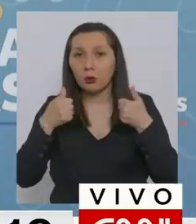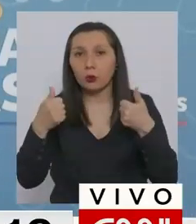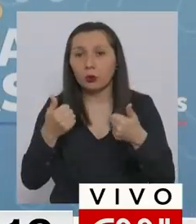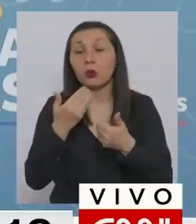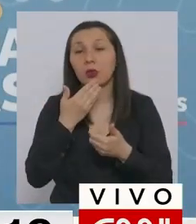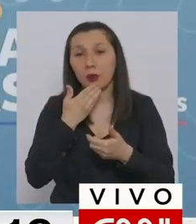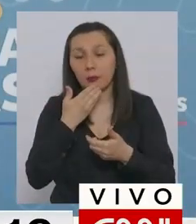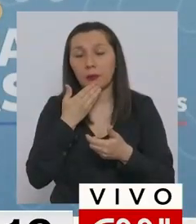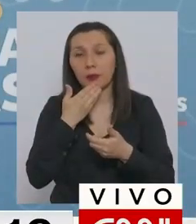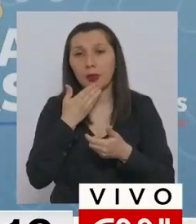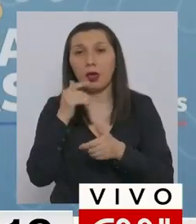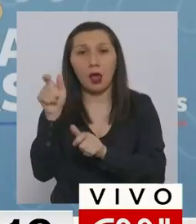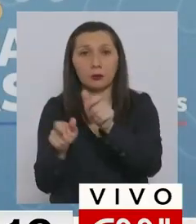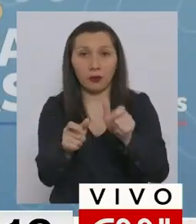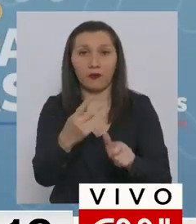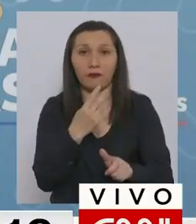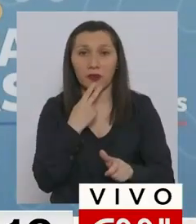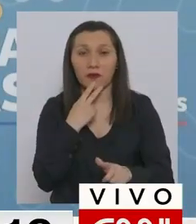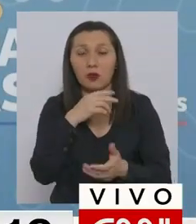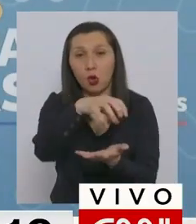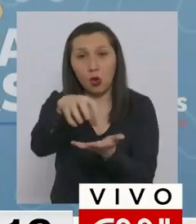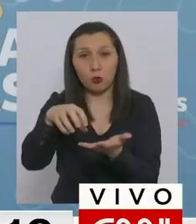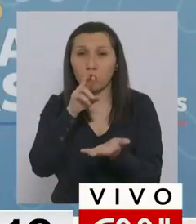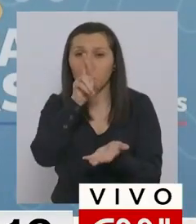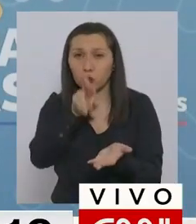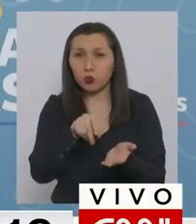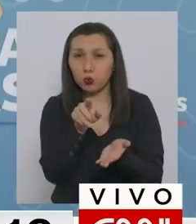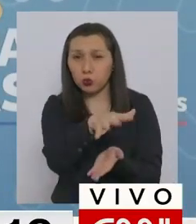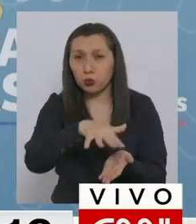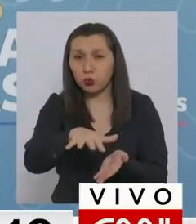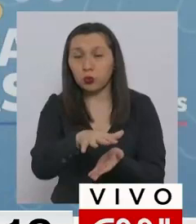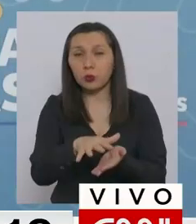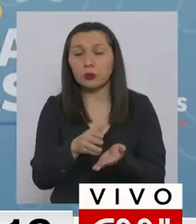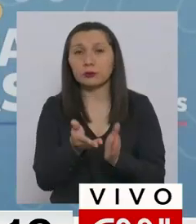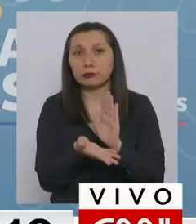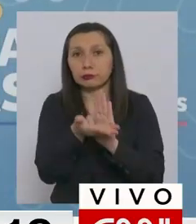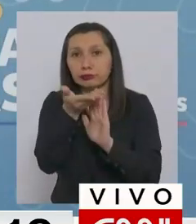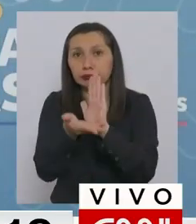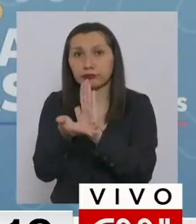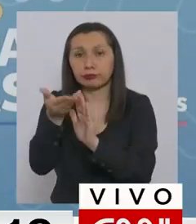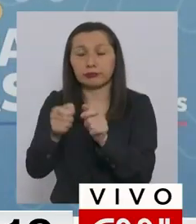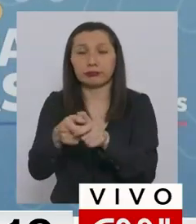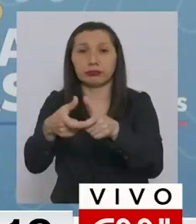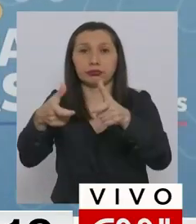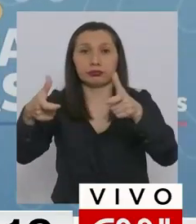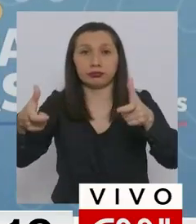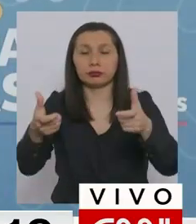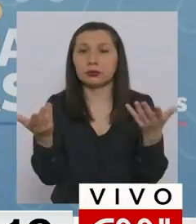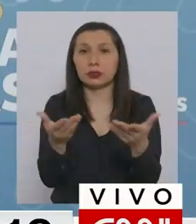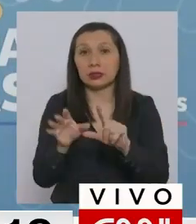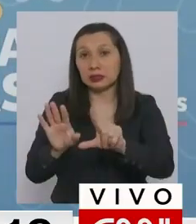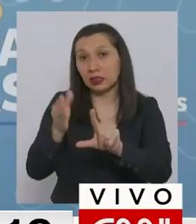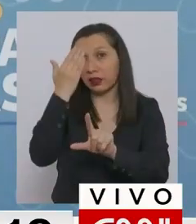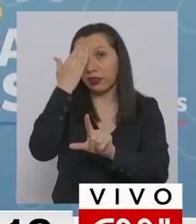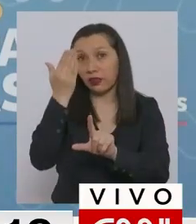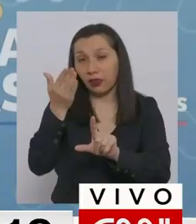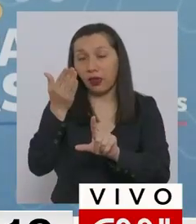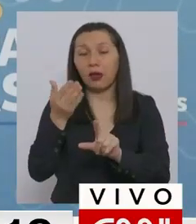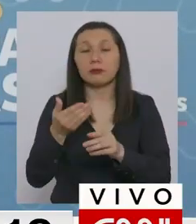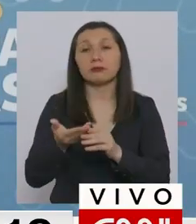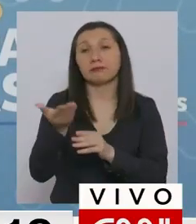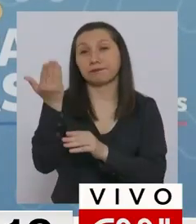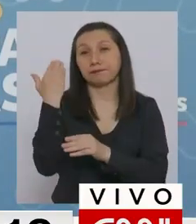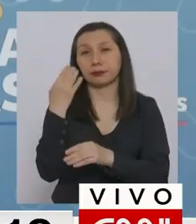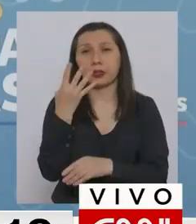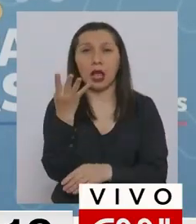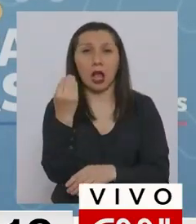como a los habitantes de estas comunas, ya que los aumentos que han tenido, tanto en los últimos 7 días como en